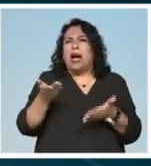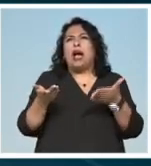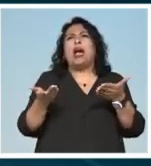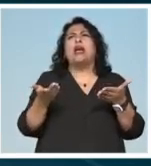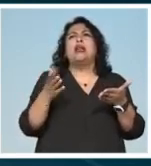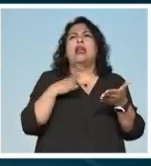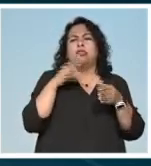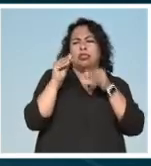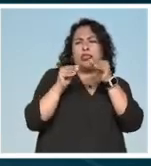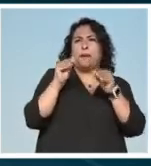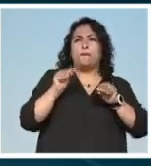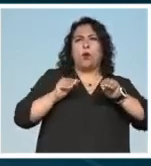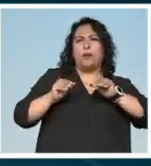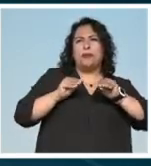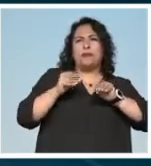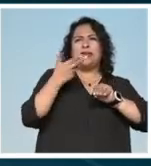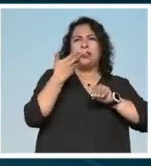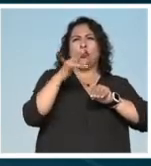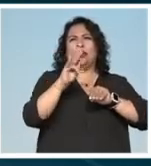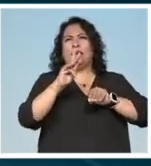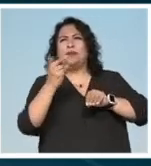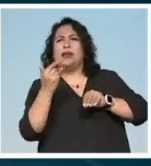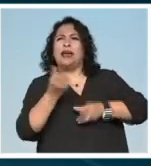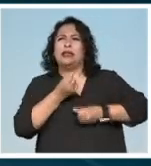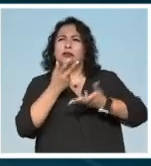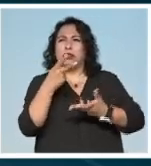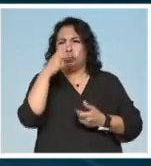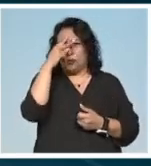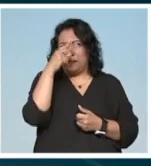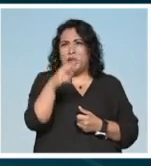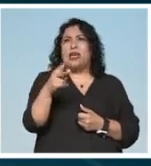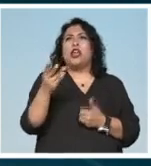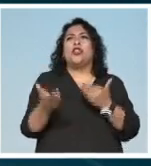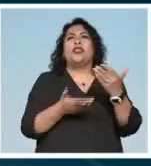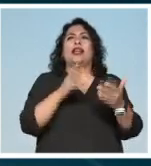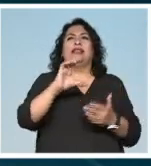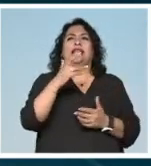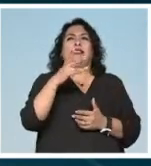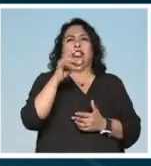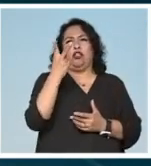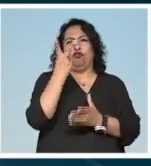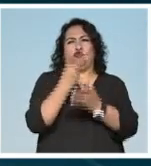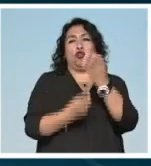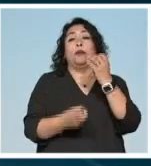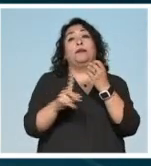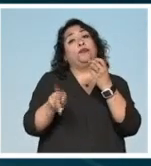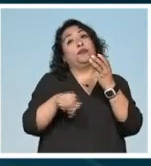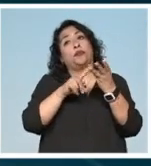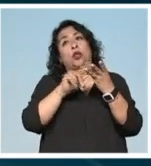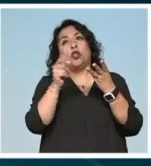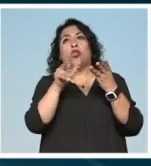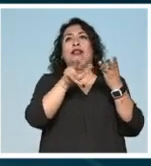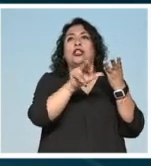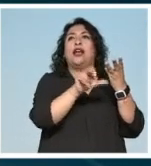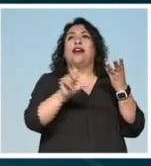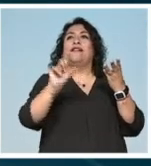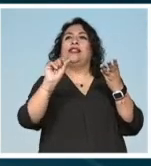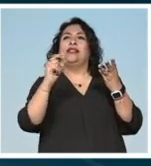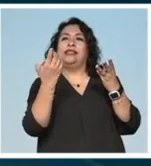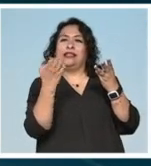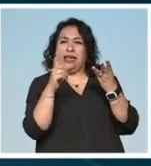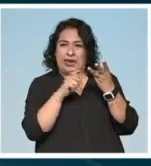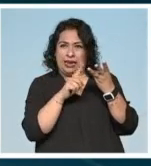la estética del movimiento hippie con la expresión mexicana de la danza de los chinelos. Por otro lado, del 18 al 27